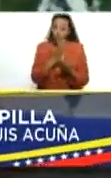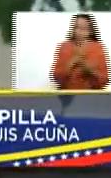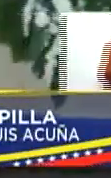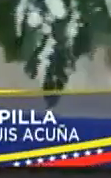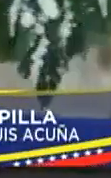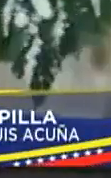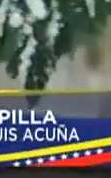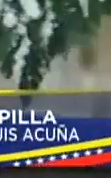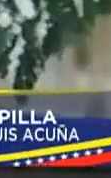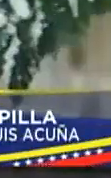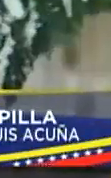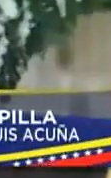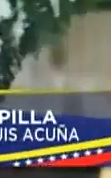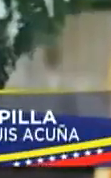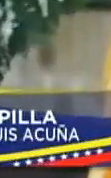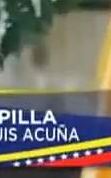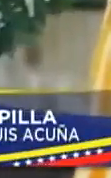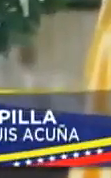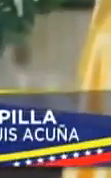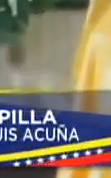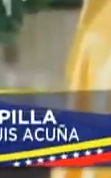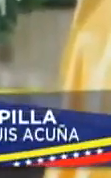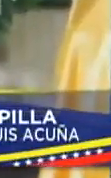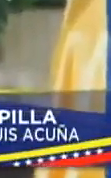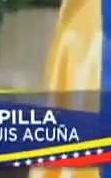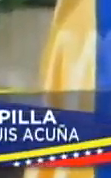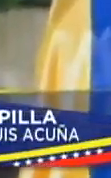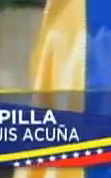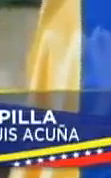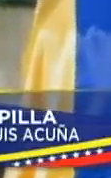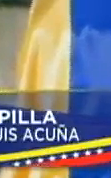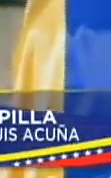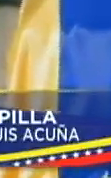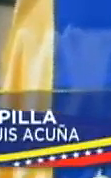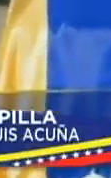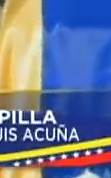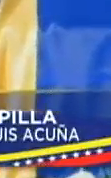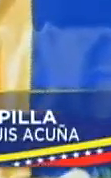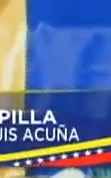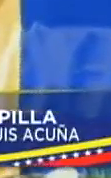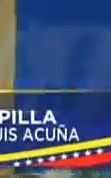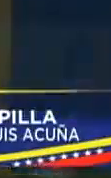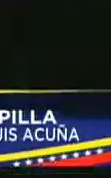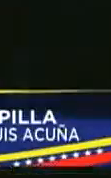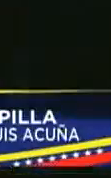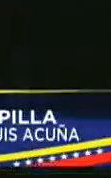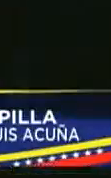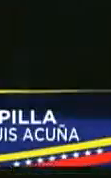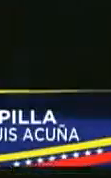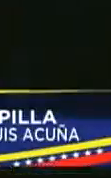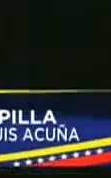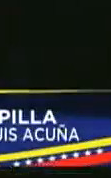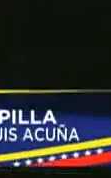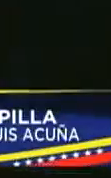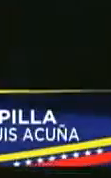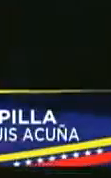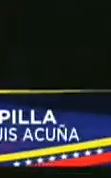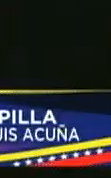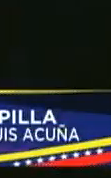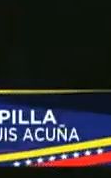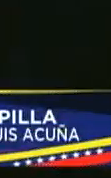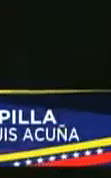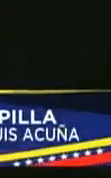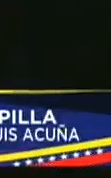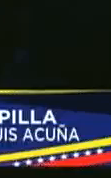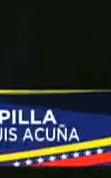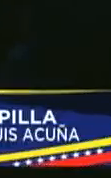condolencias a los familiares, amigos, allegados, cercanos al profesor Luis Acuña. Y en ese contexto, el